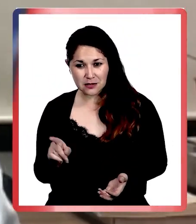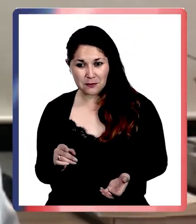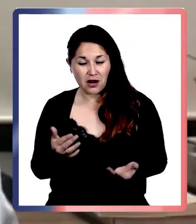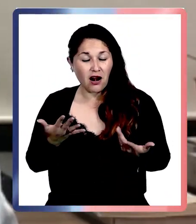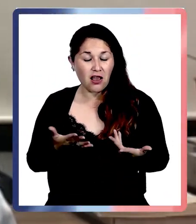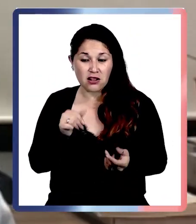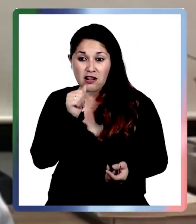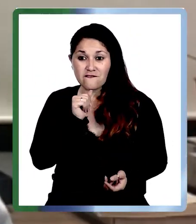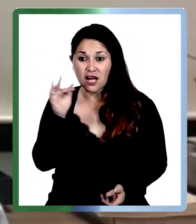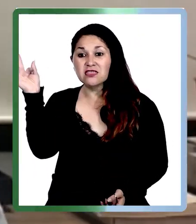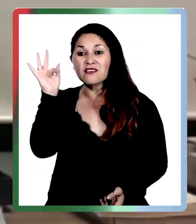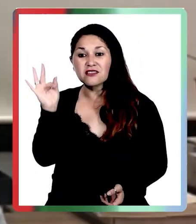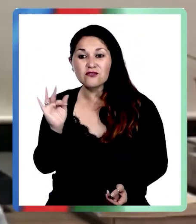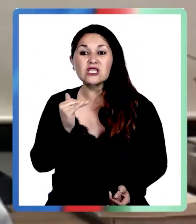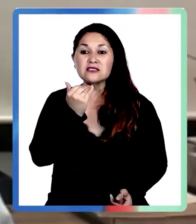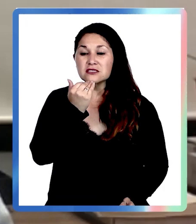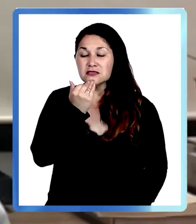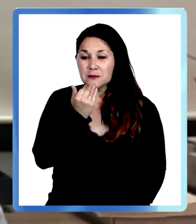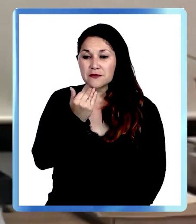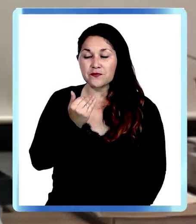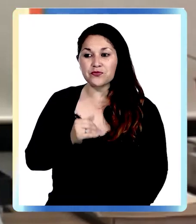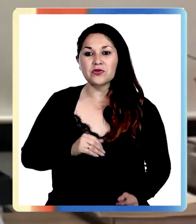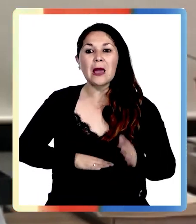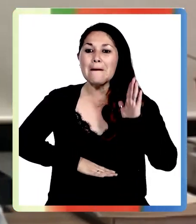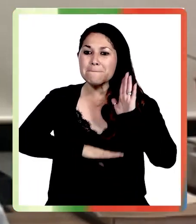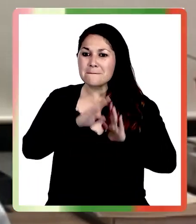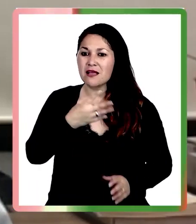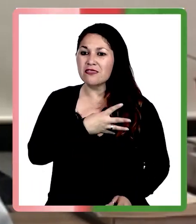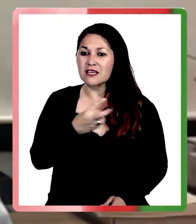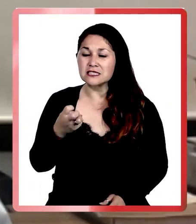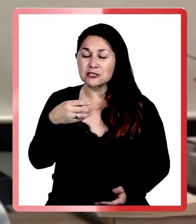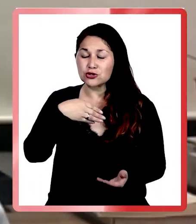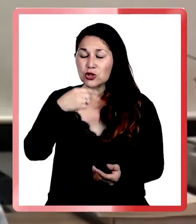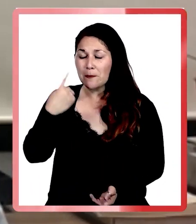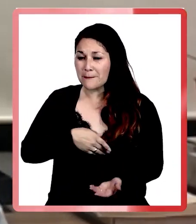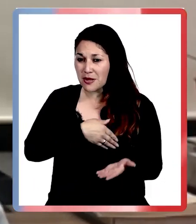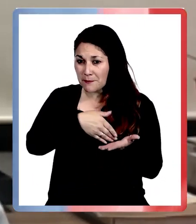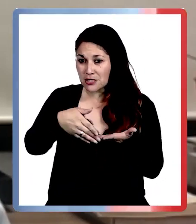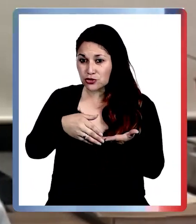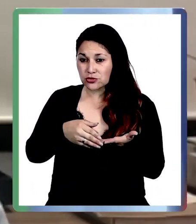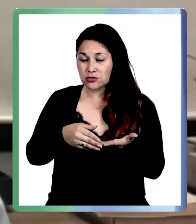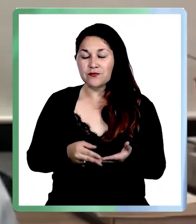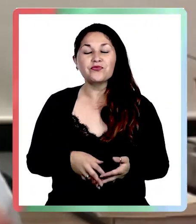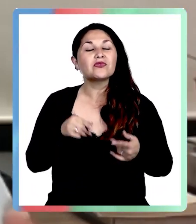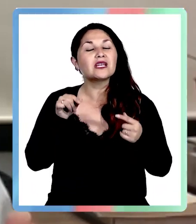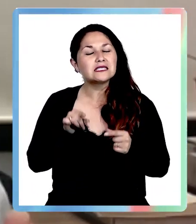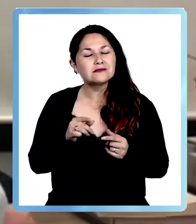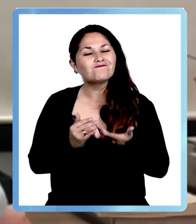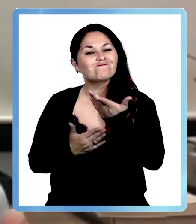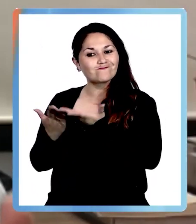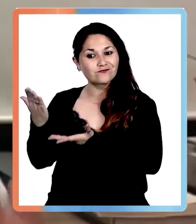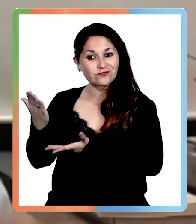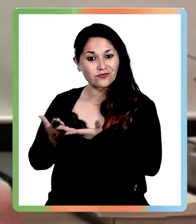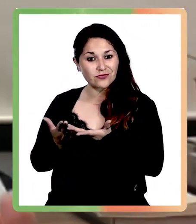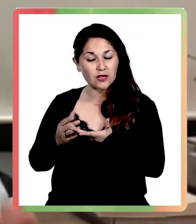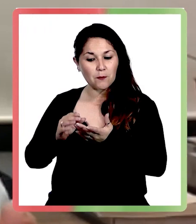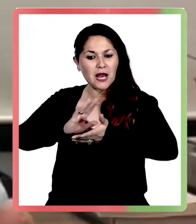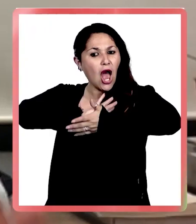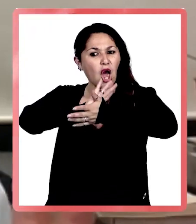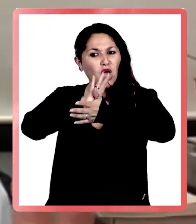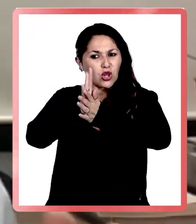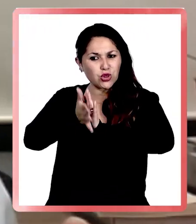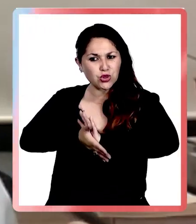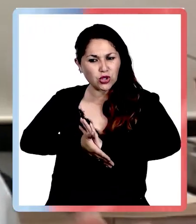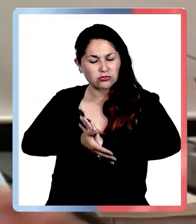ISAPRE. FONASA también tiene una deuda de más de 300.000 millones de pesos. Entonces, el sistema en globo,